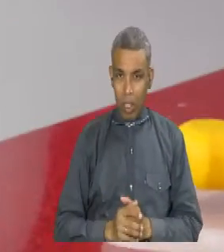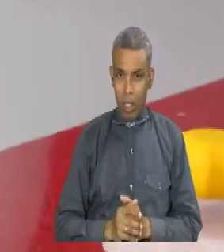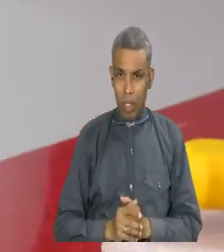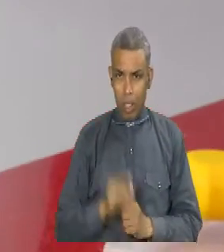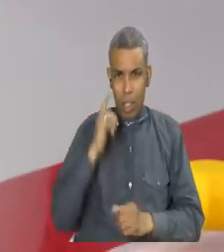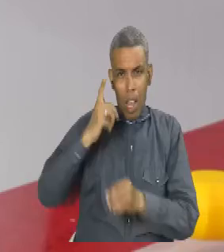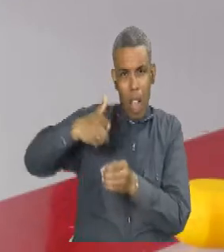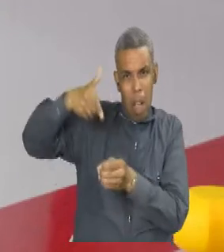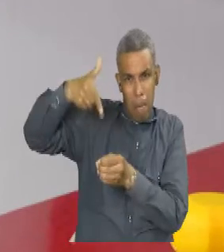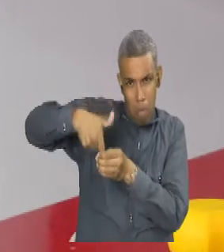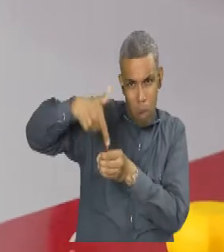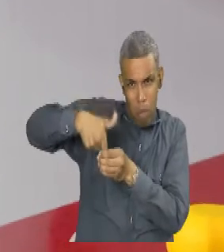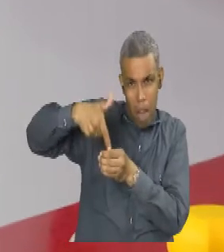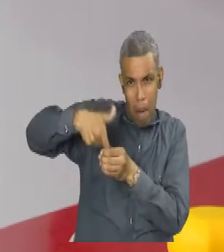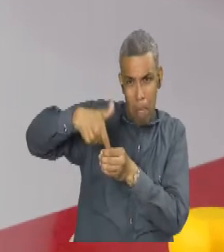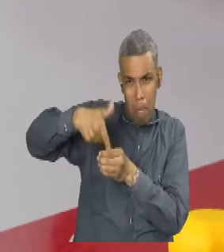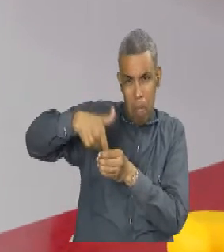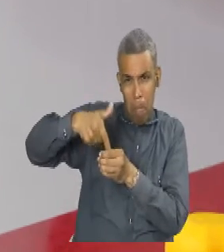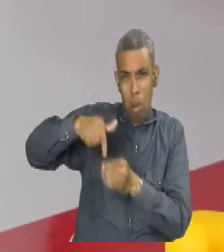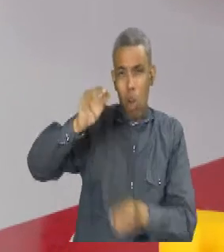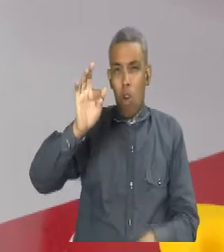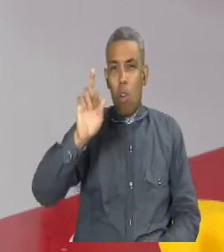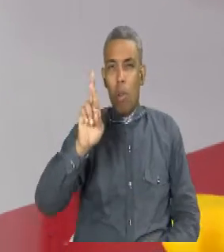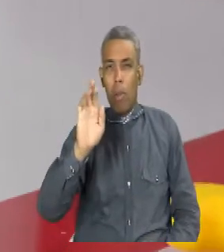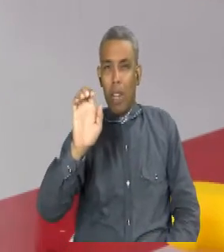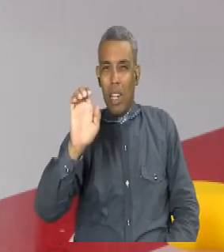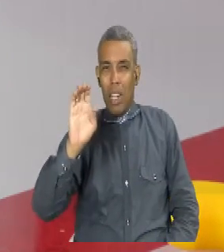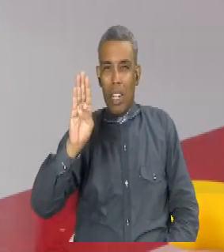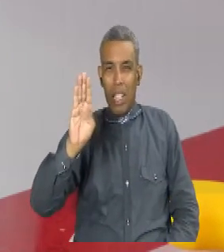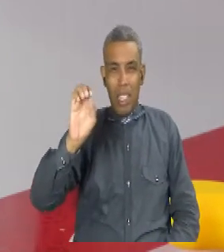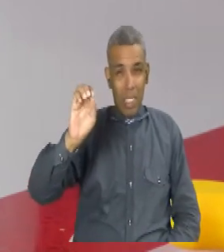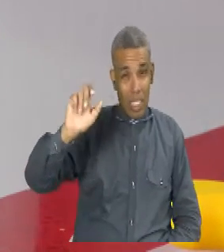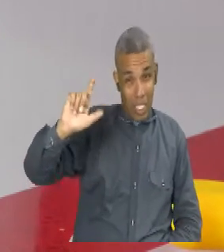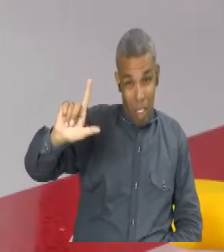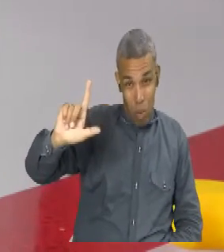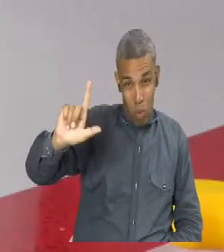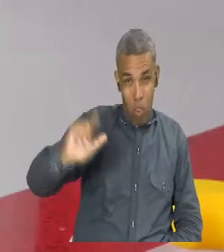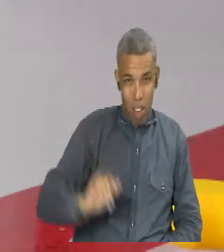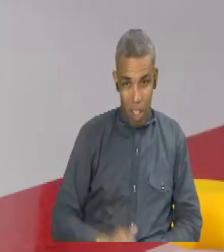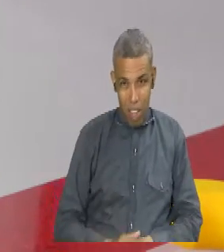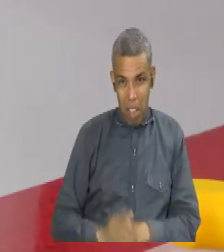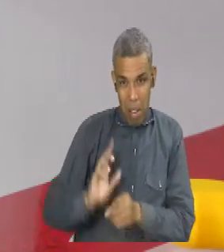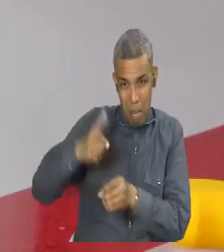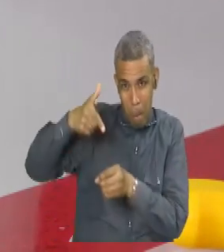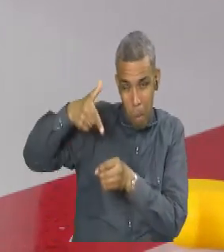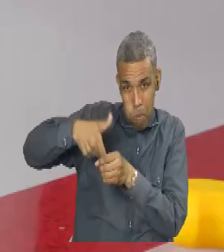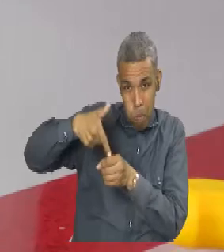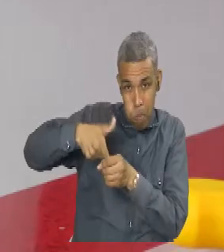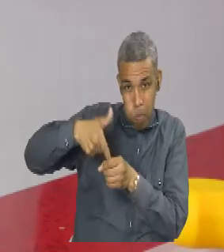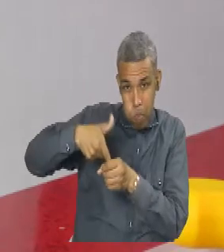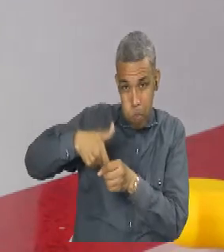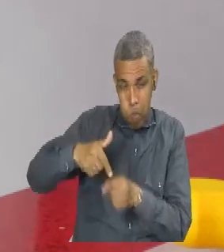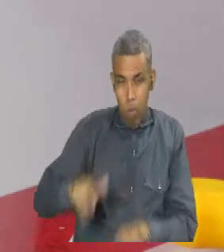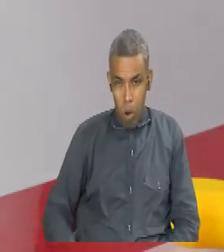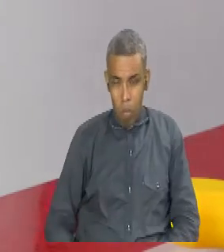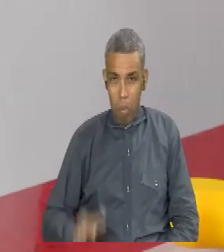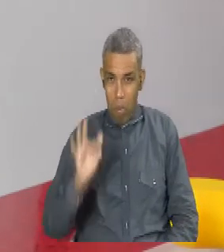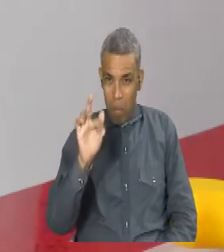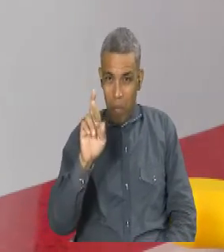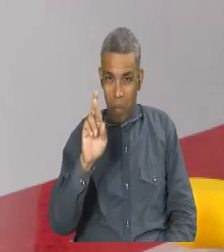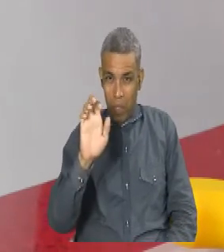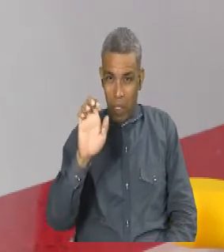Trébol. Calle 50, sí, ya me ubiqué. Entre la bomba El Trébol y el Colegio de las Américas, ahí a media cuadrita